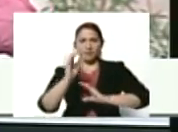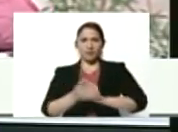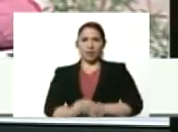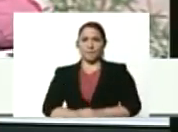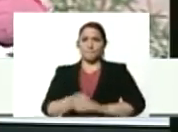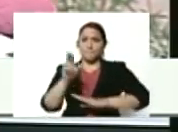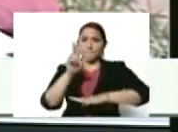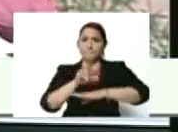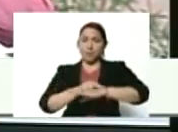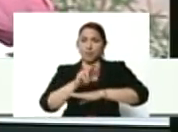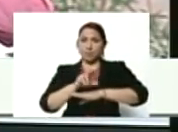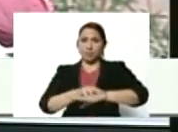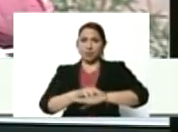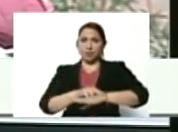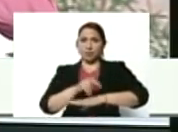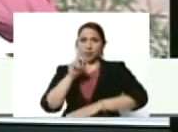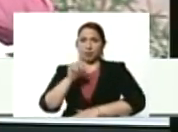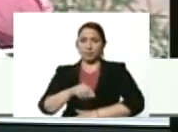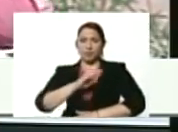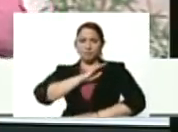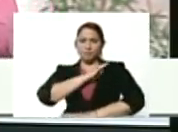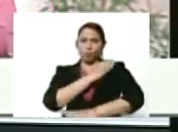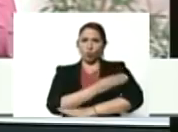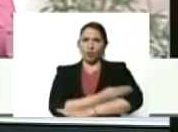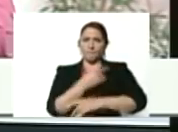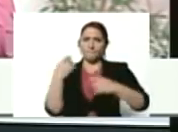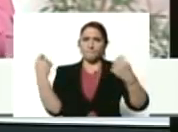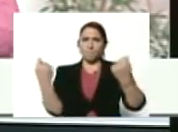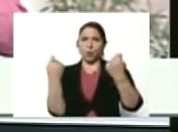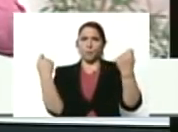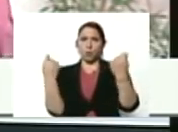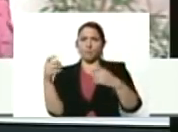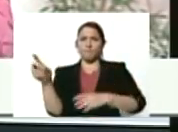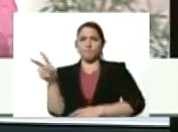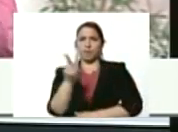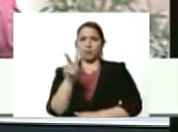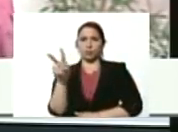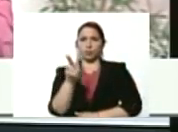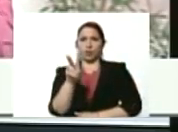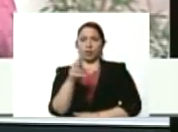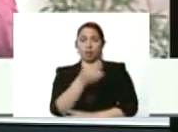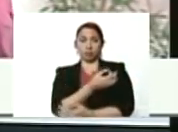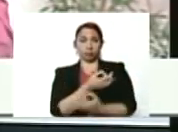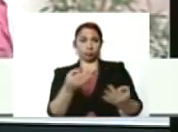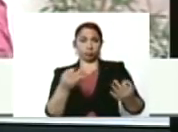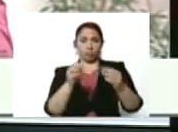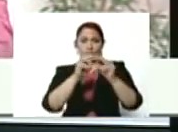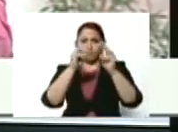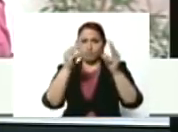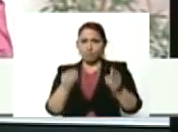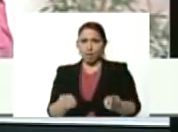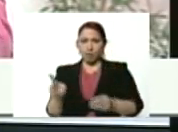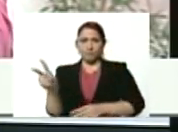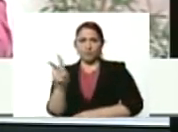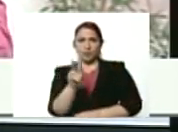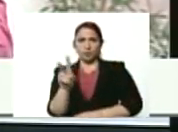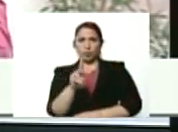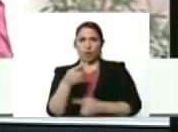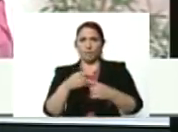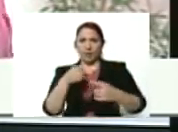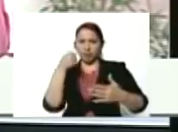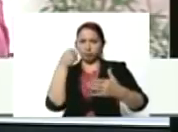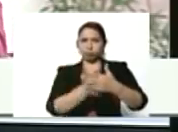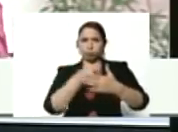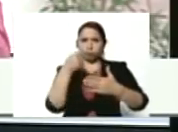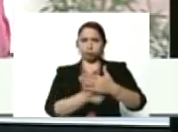médica y al poder popular de Venezuela. Los éxitos del método venezolano para enfrentar el